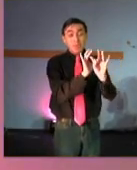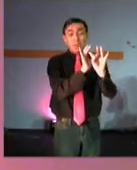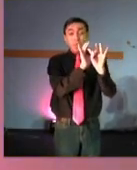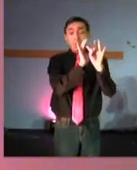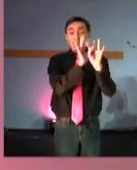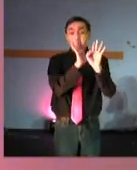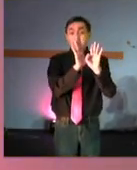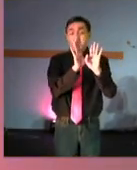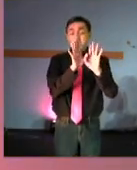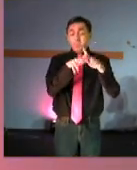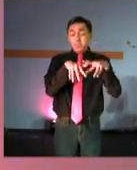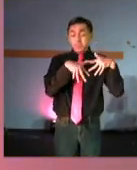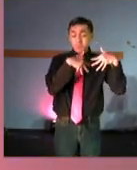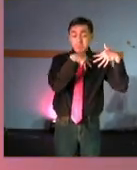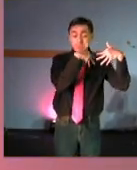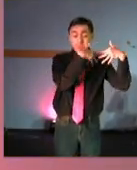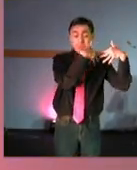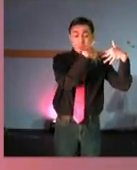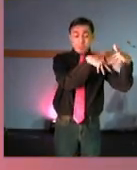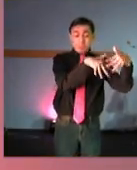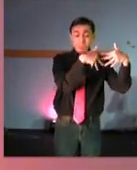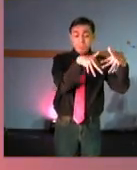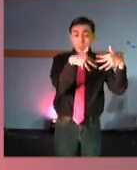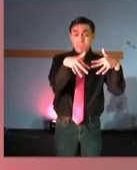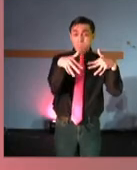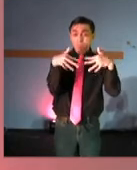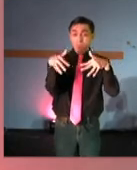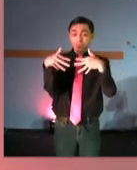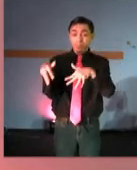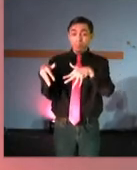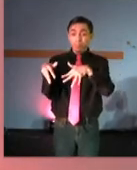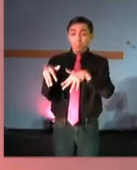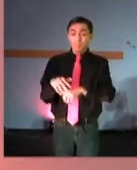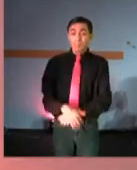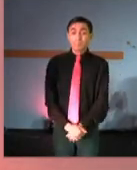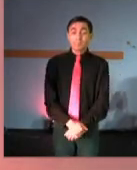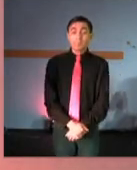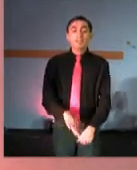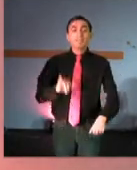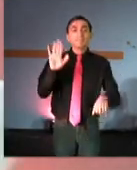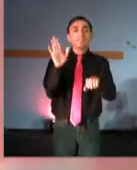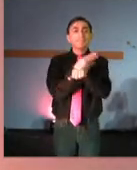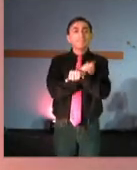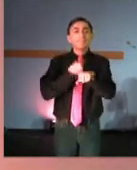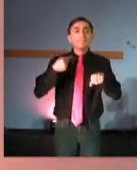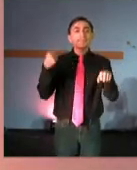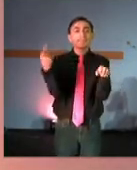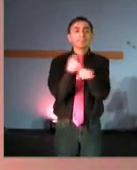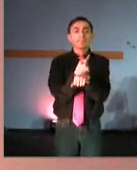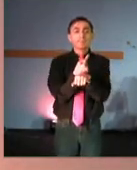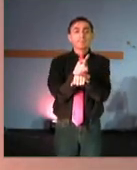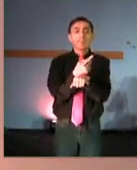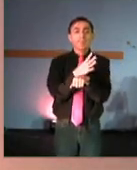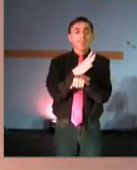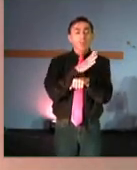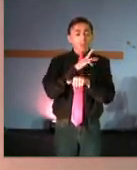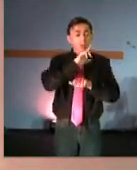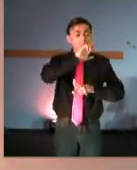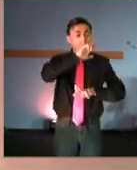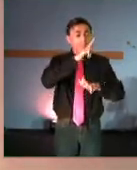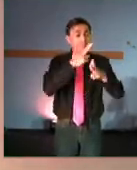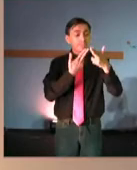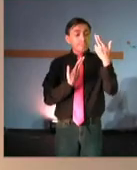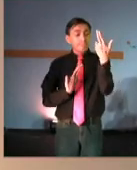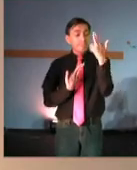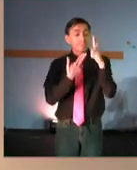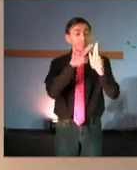habían conocido antes. No solo porque se desarrolló una huelga nacional